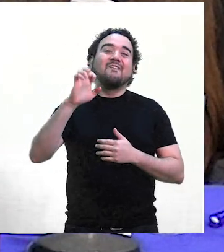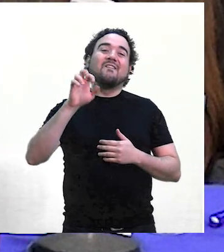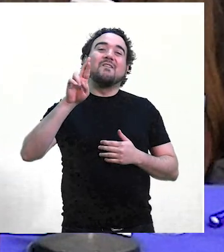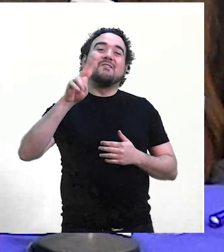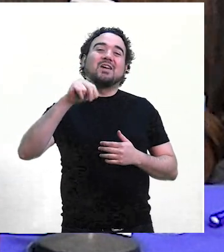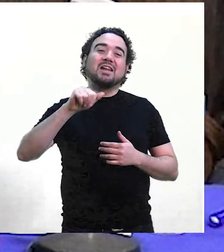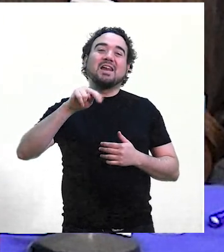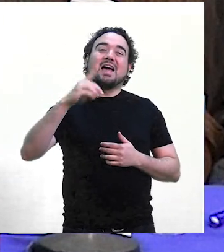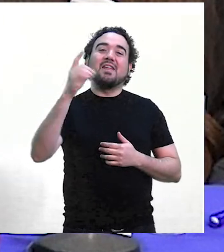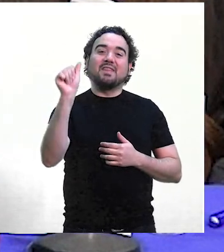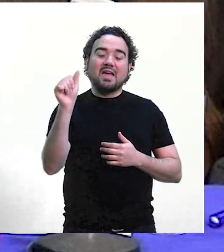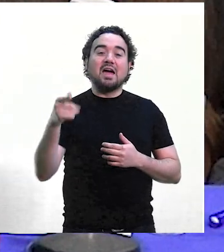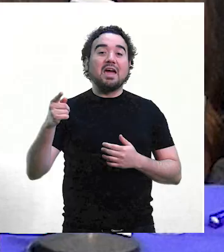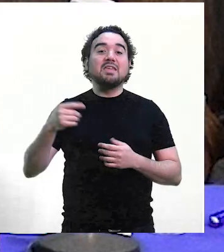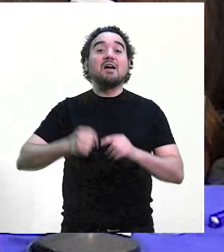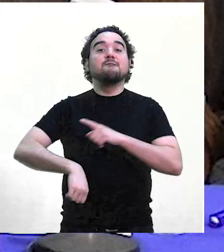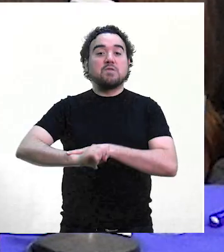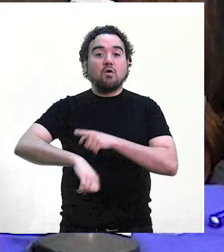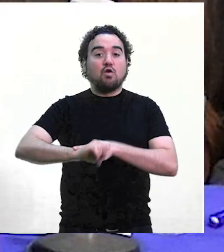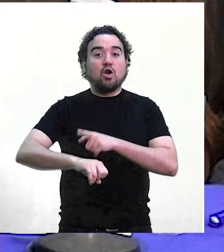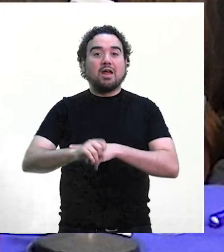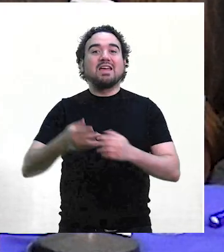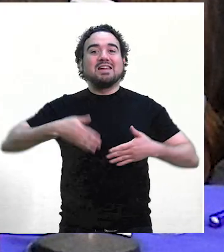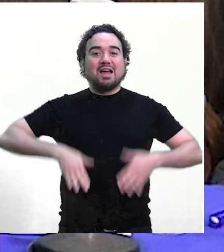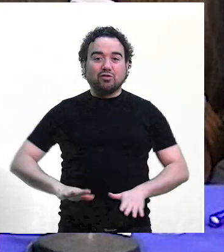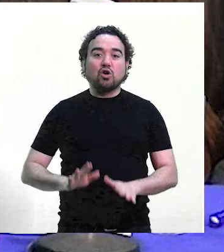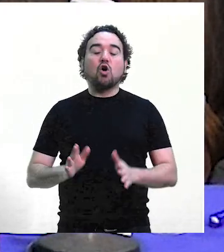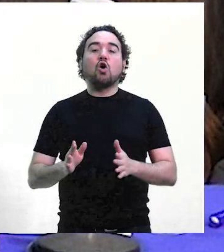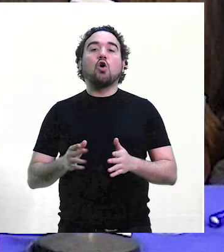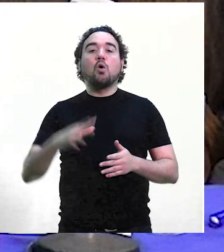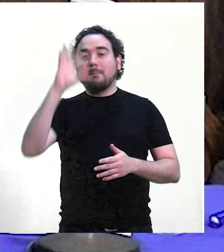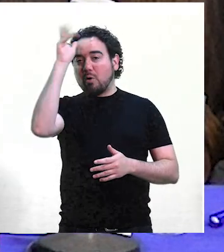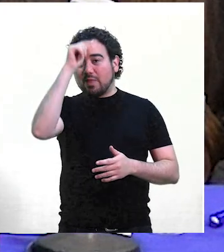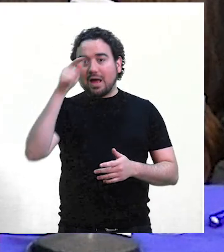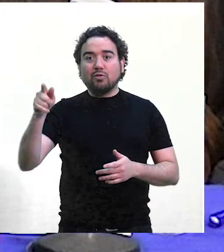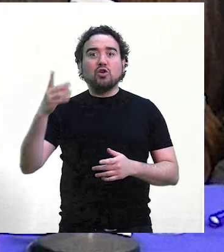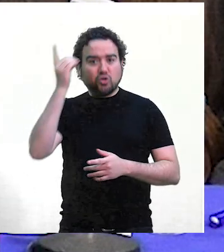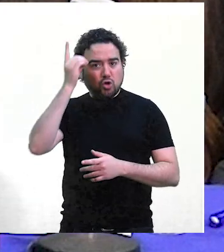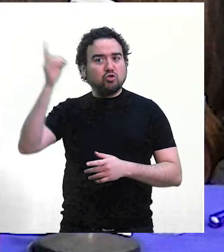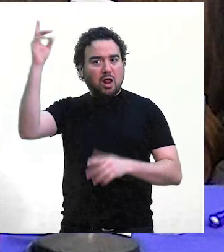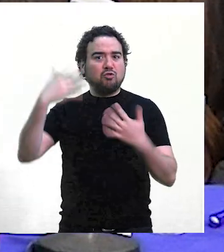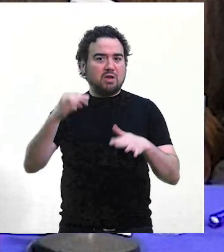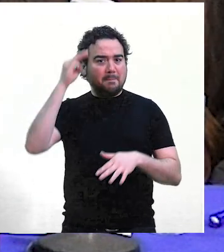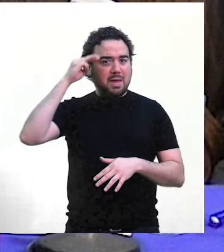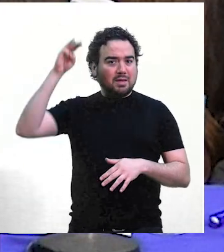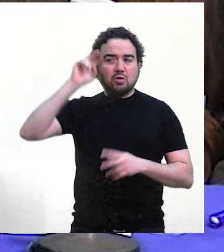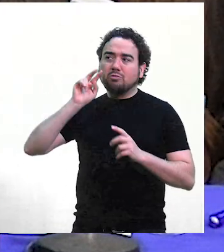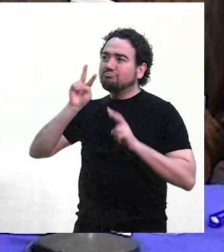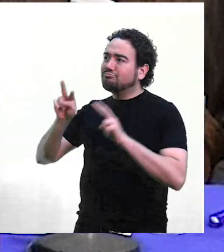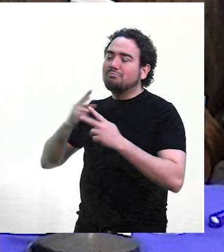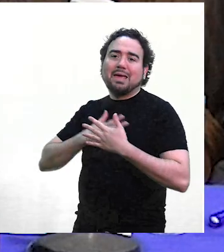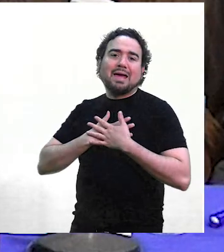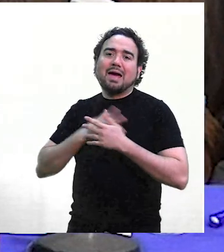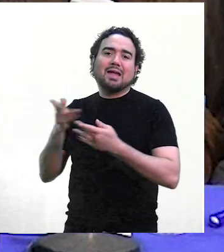Pinilla, que es futbolista, nació en Puente Alto y es físico. Creo que ella estaba en un doctorado, sacó un magíster en la Chile, y ella me